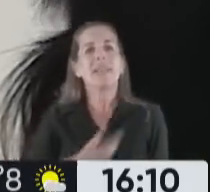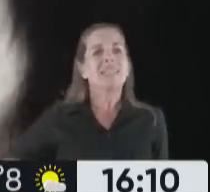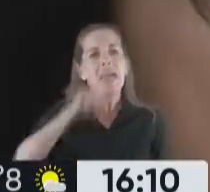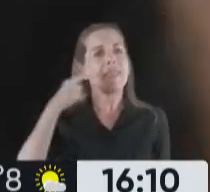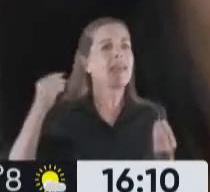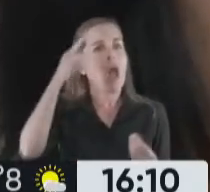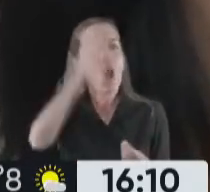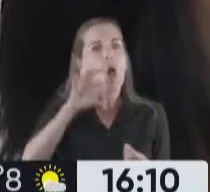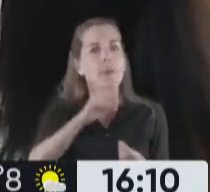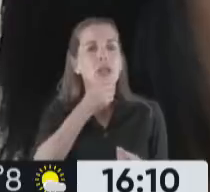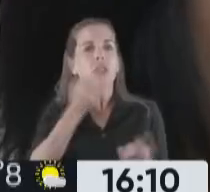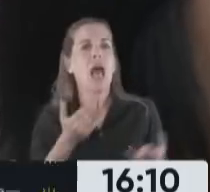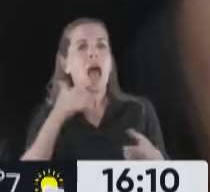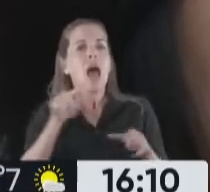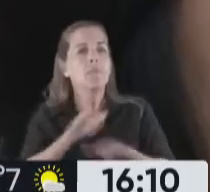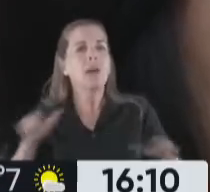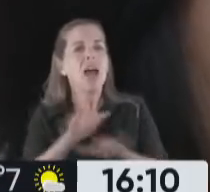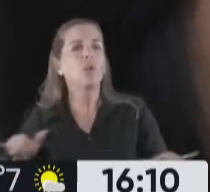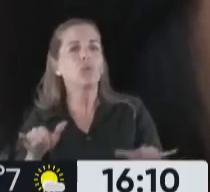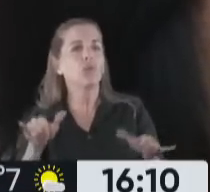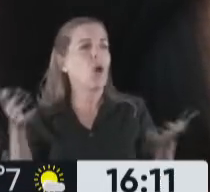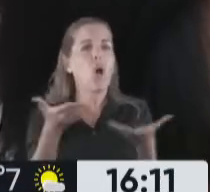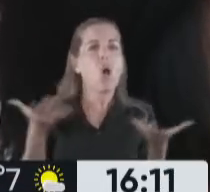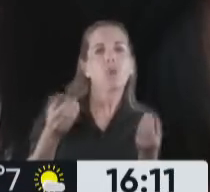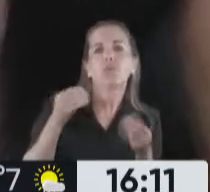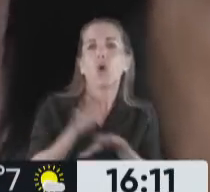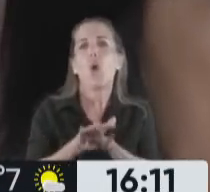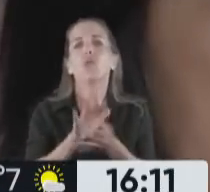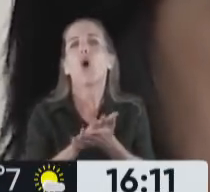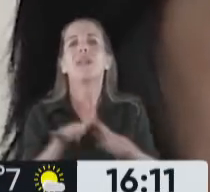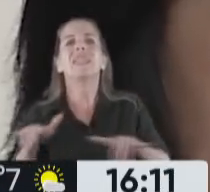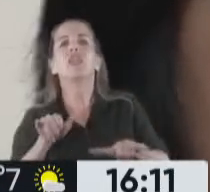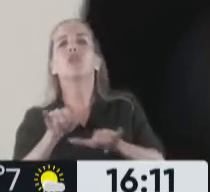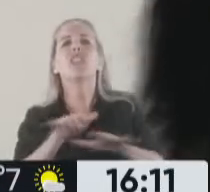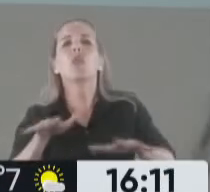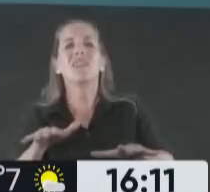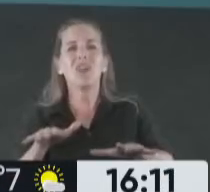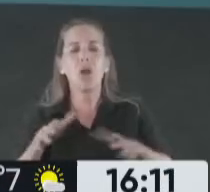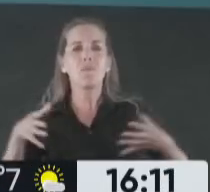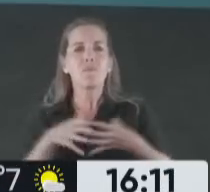algún anuncio sobre este tema en los próximos días, o si se mantiene el tema de que haya militares en Rosario.